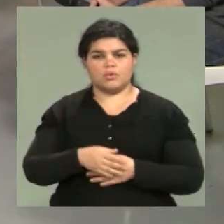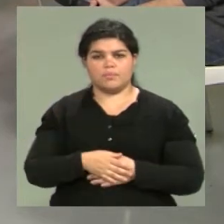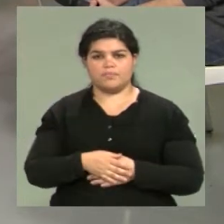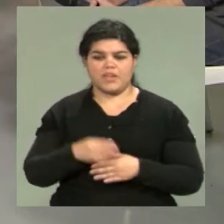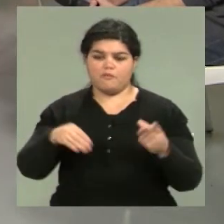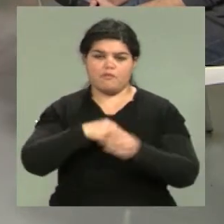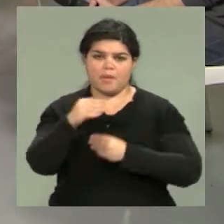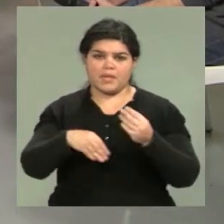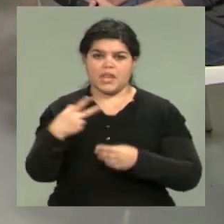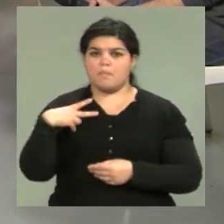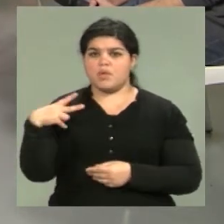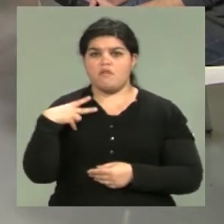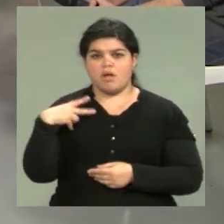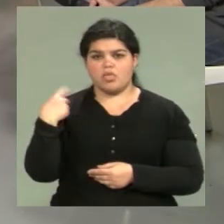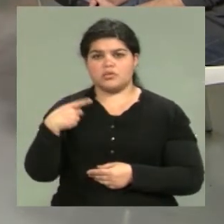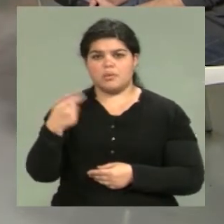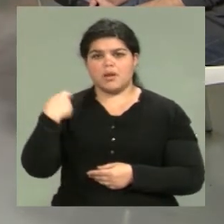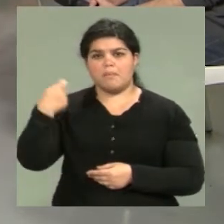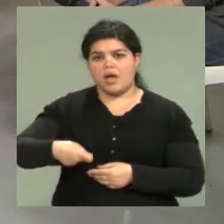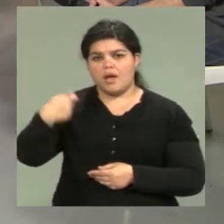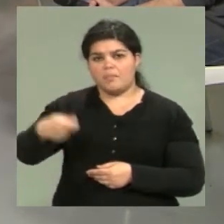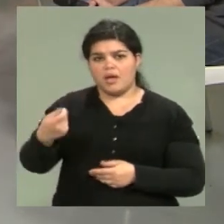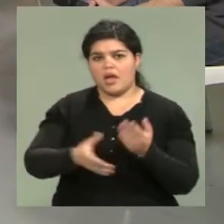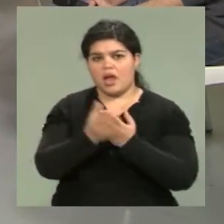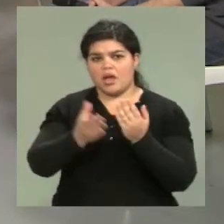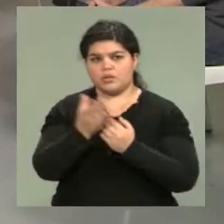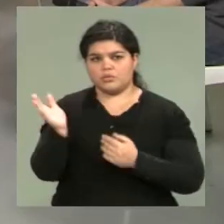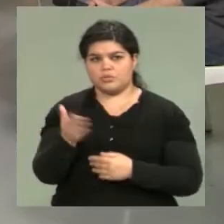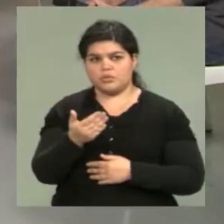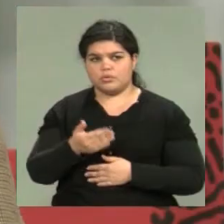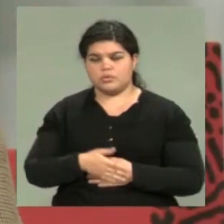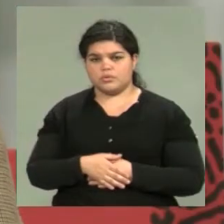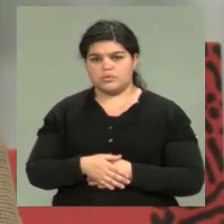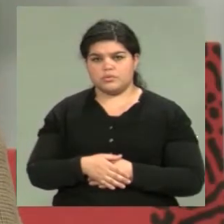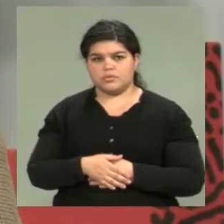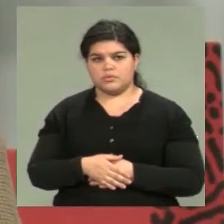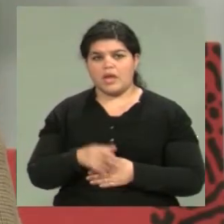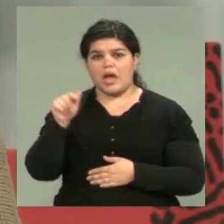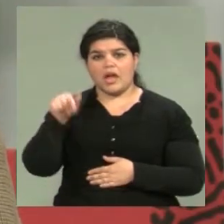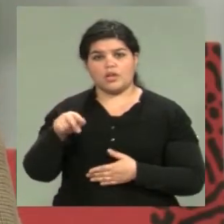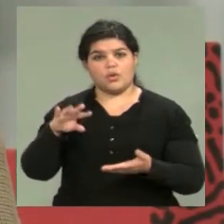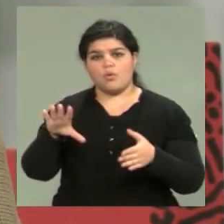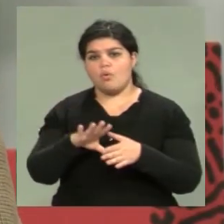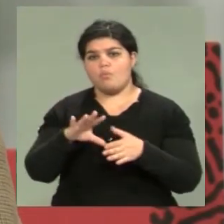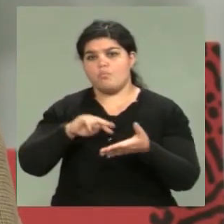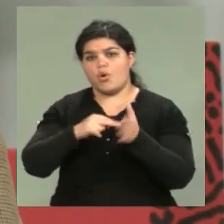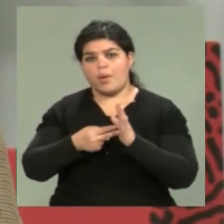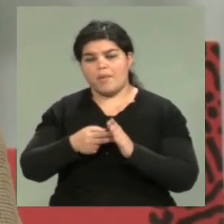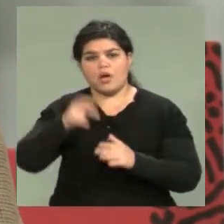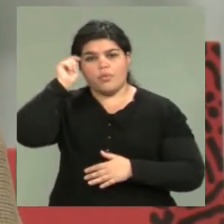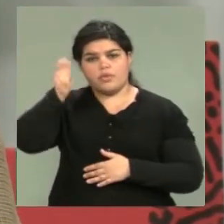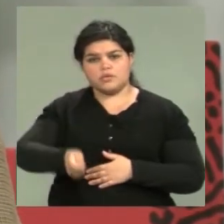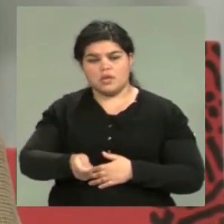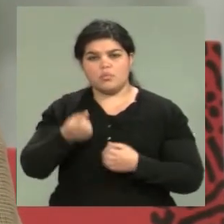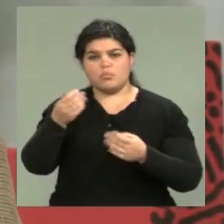digamos, la familia en forma privada se había hecho cargo de todos los gastos. Ahí empezamos con los problemas judiciales porque